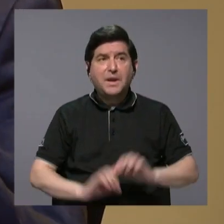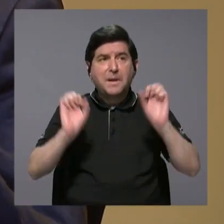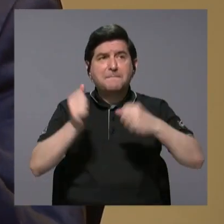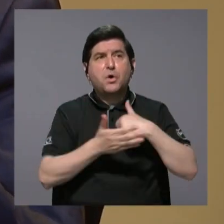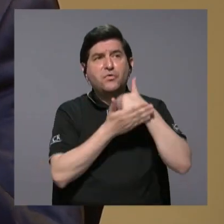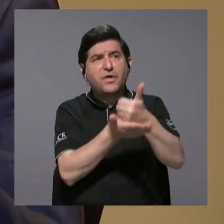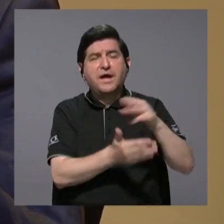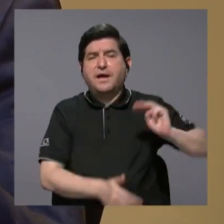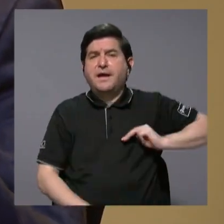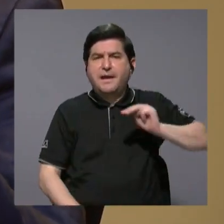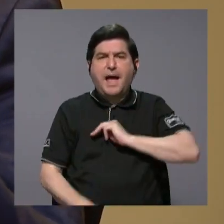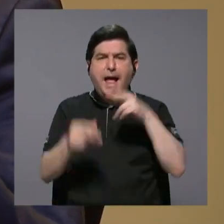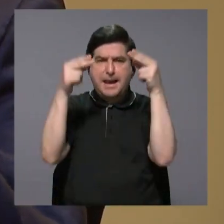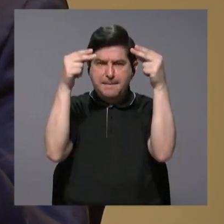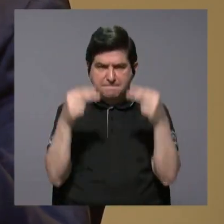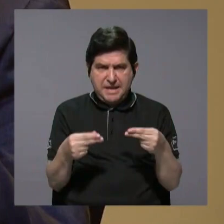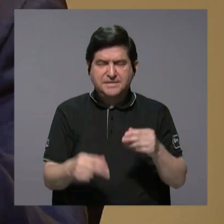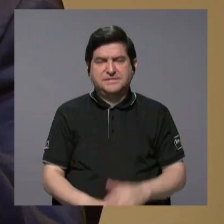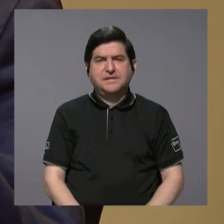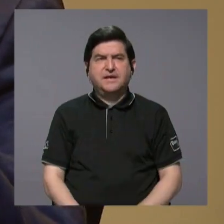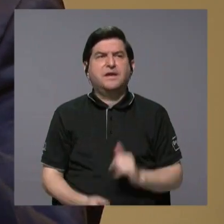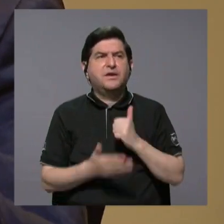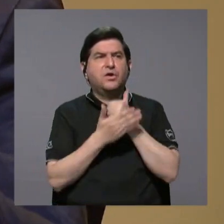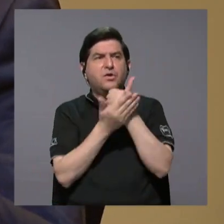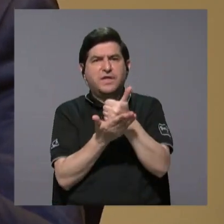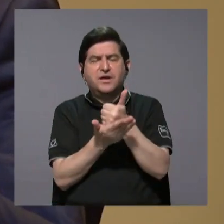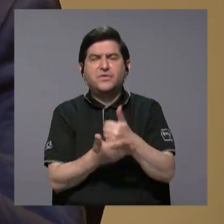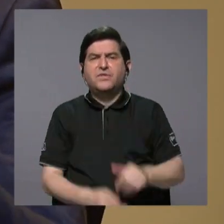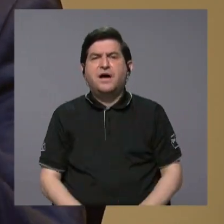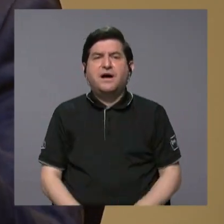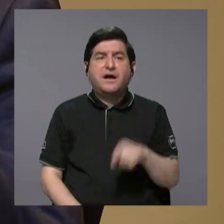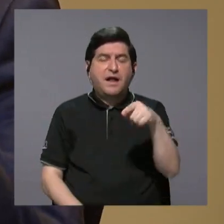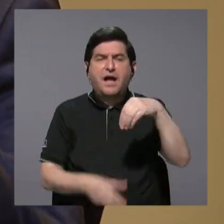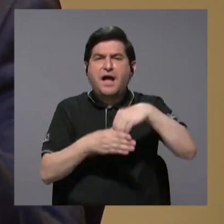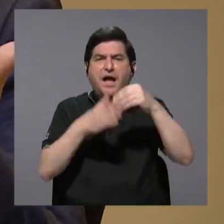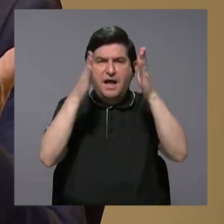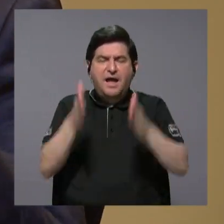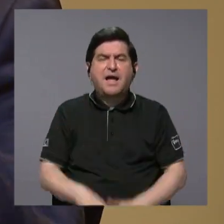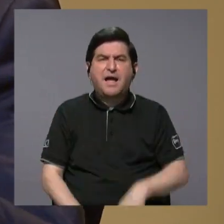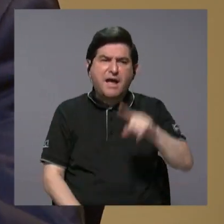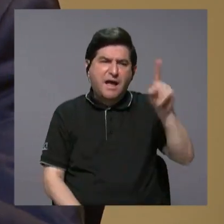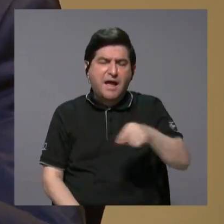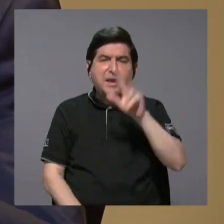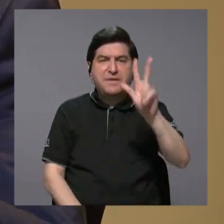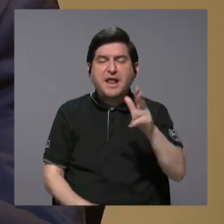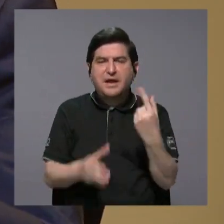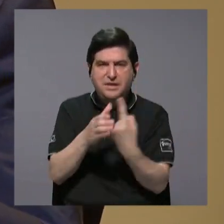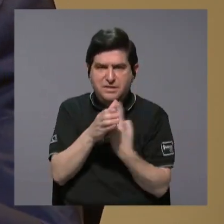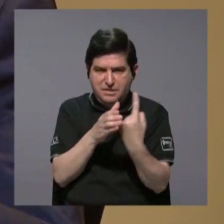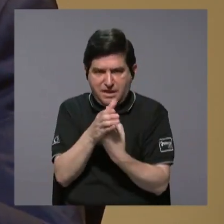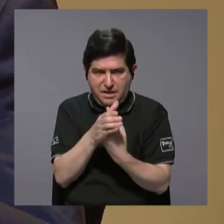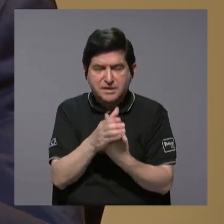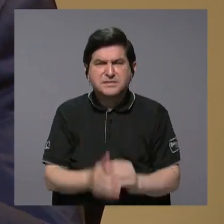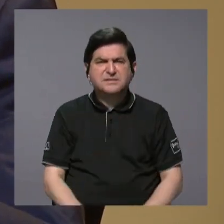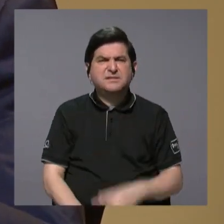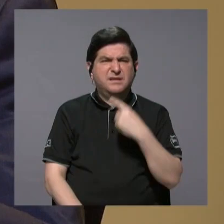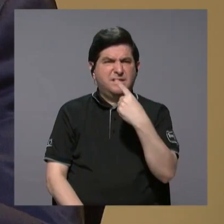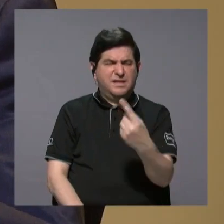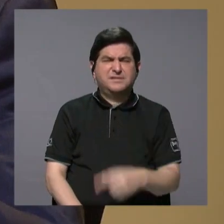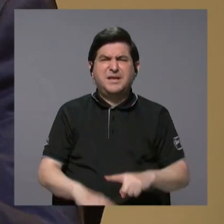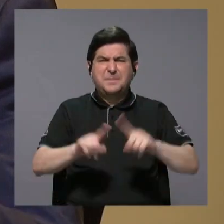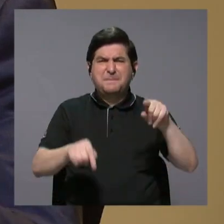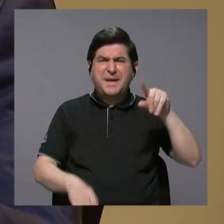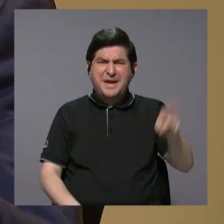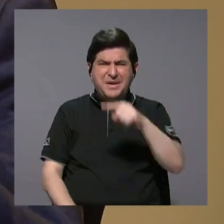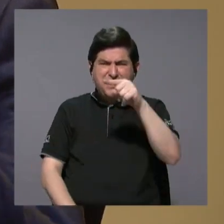ayudarle al Ministerio de Hacienda, de ayudarle a los inversionistas, es eliminar esos tres monopolios. Ahora, alguien podría decir, bueno, pero eliminar